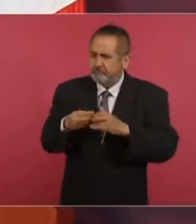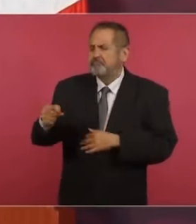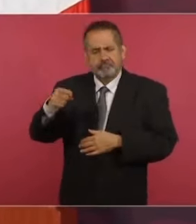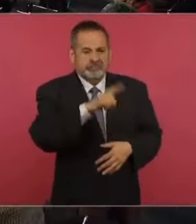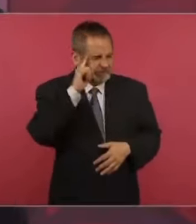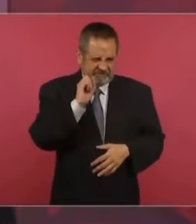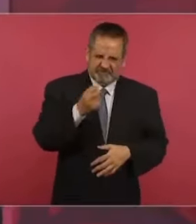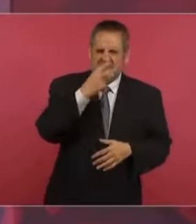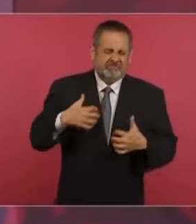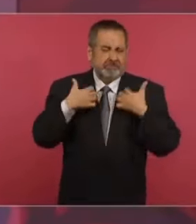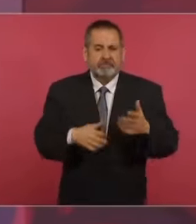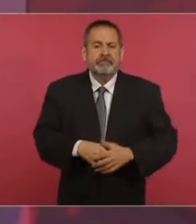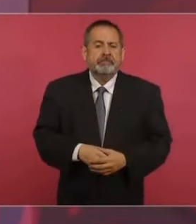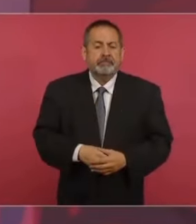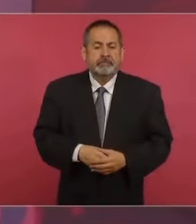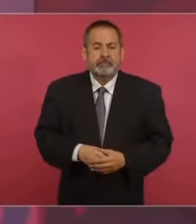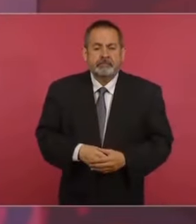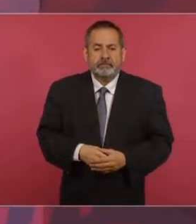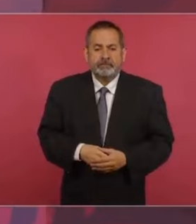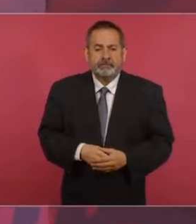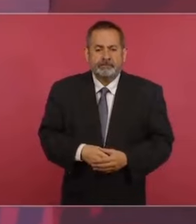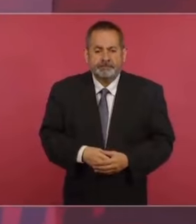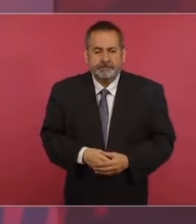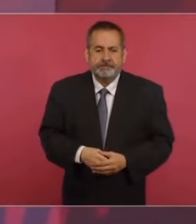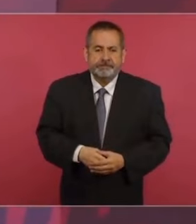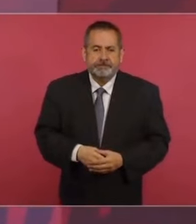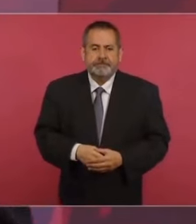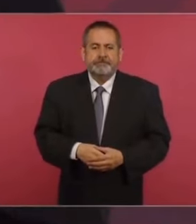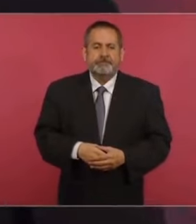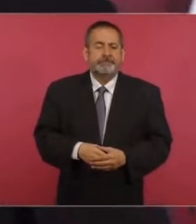sean juzgados. Le voy